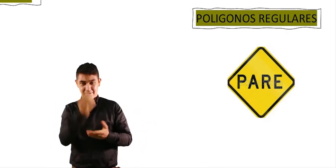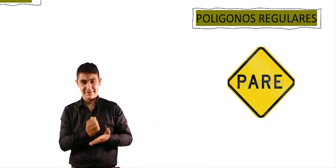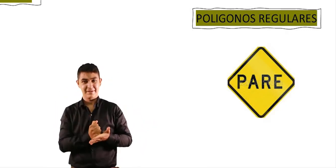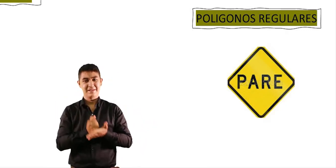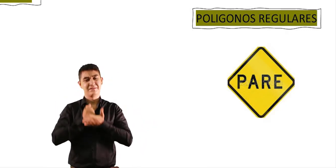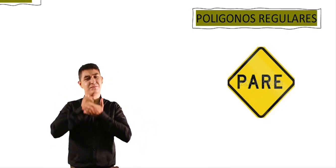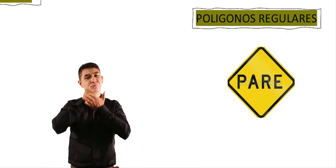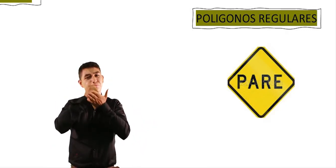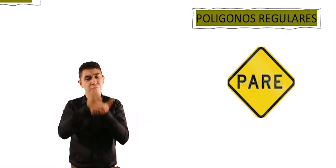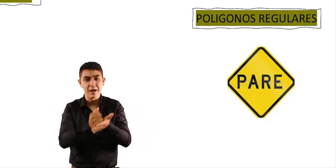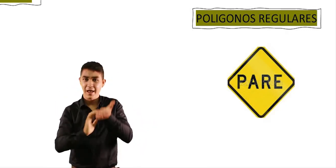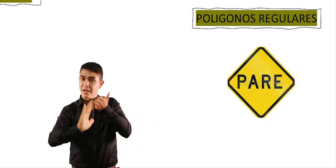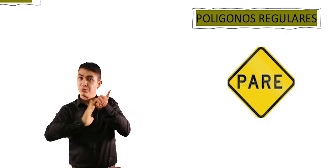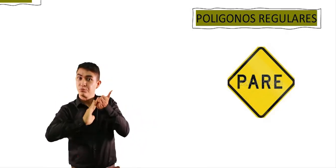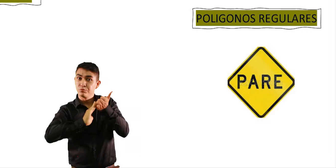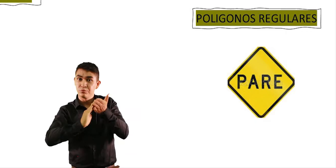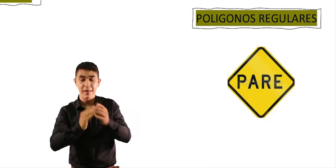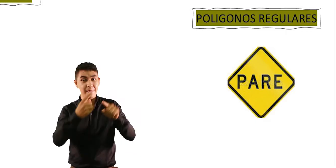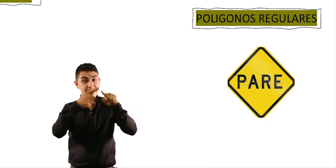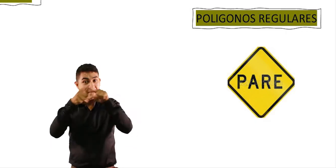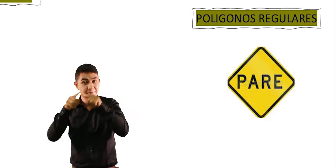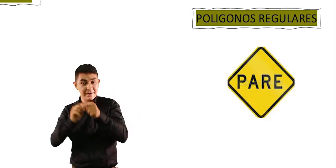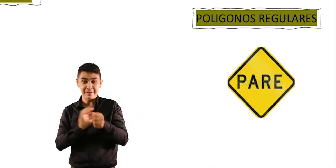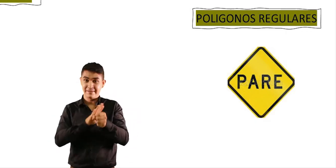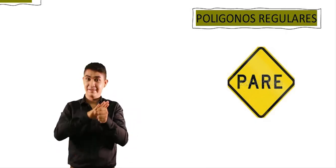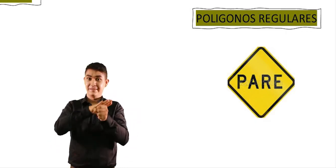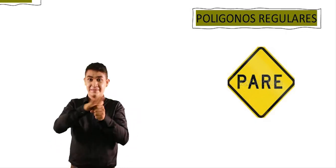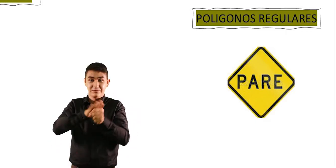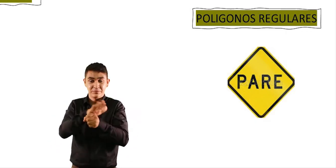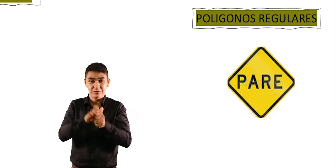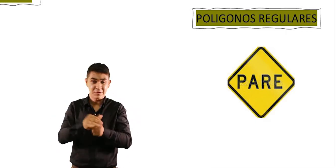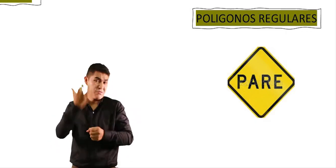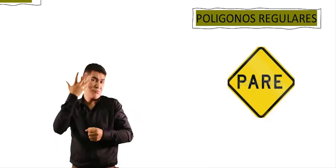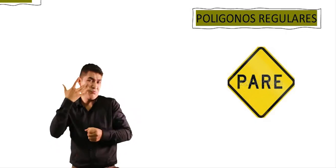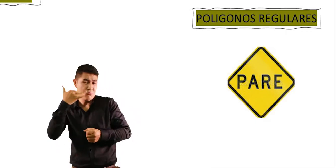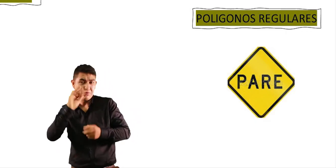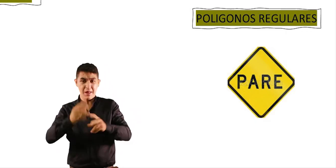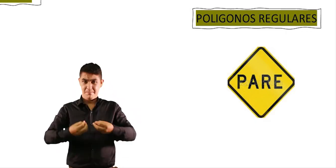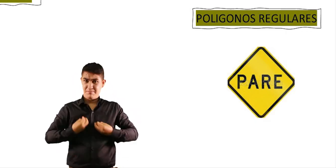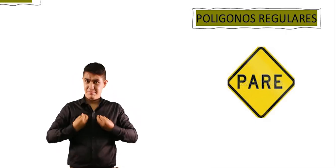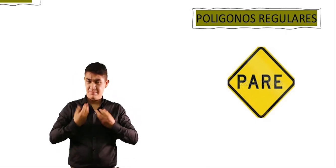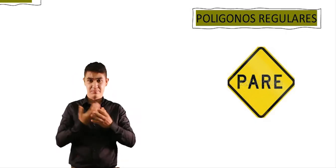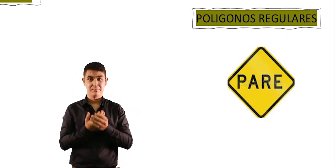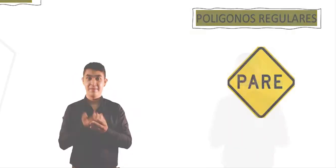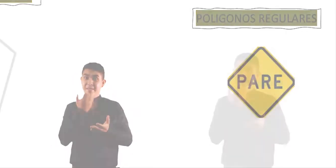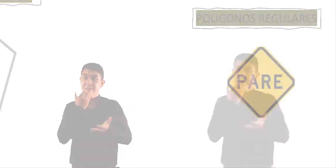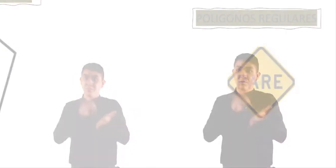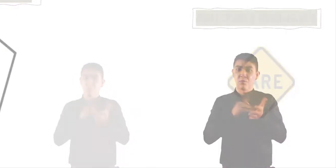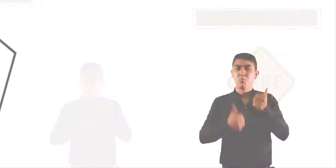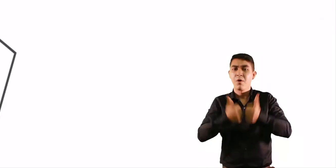resolver situaciones cotidianas como la siguiente.